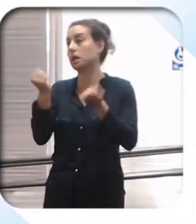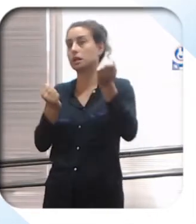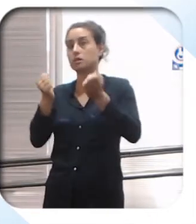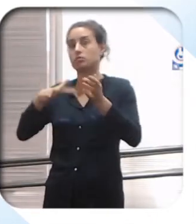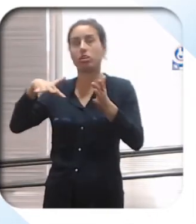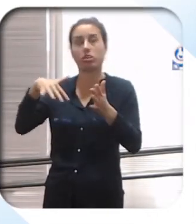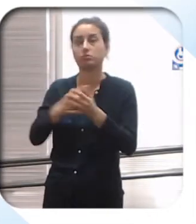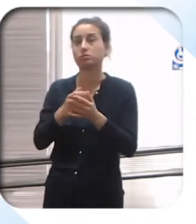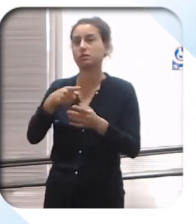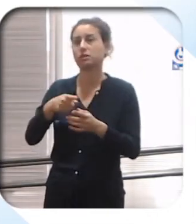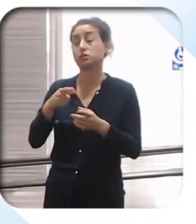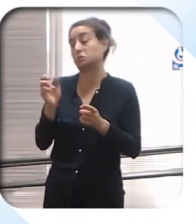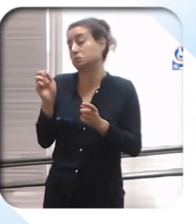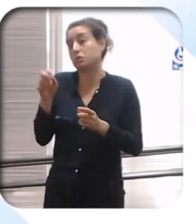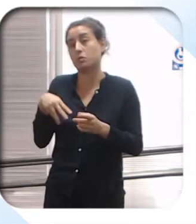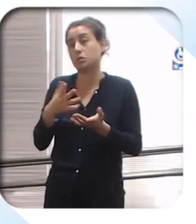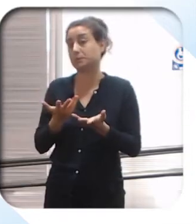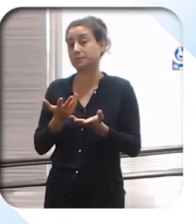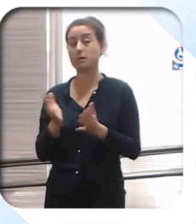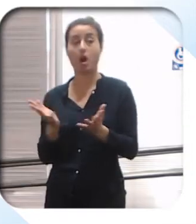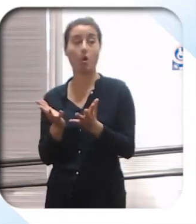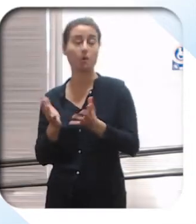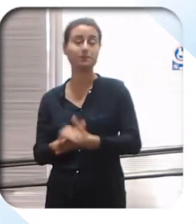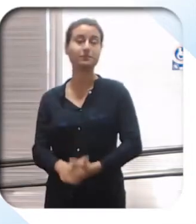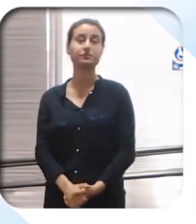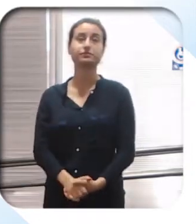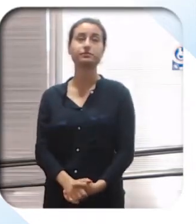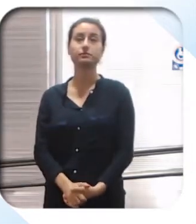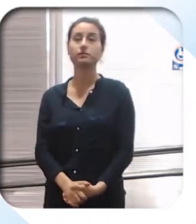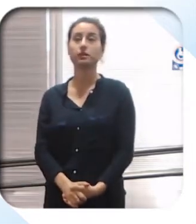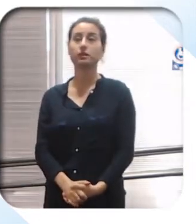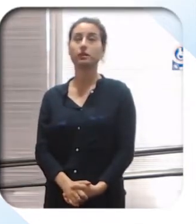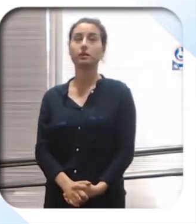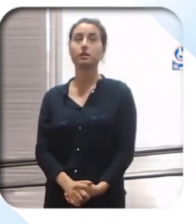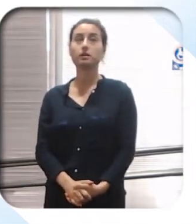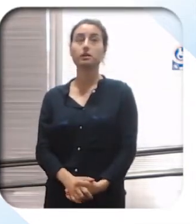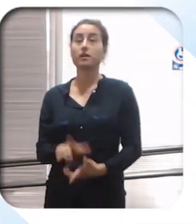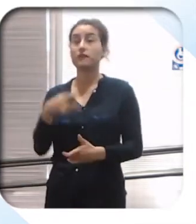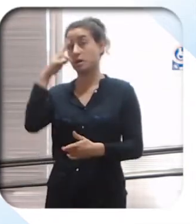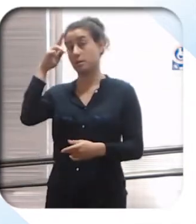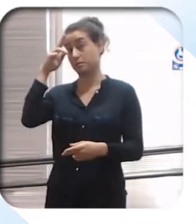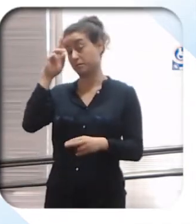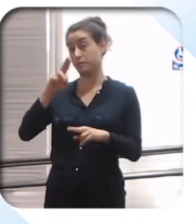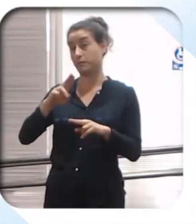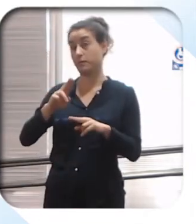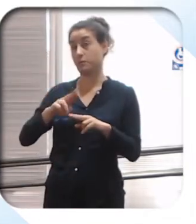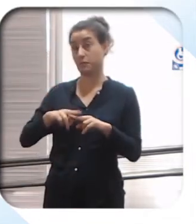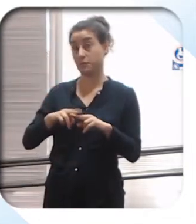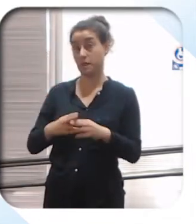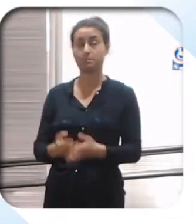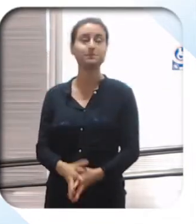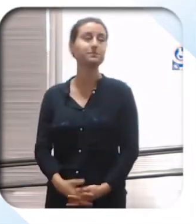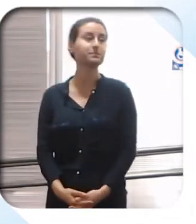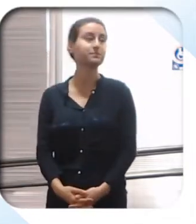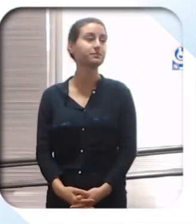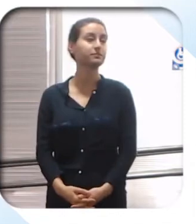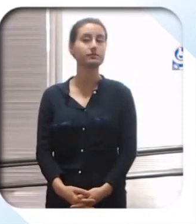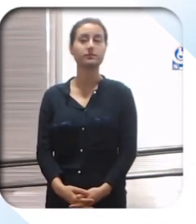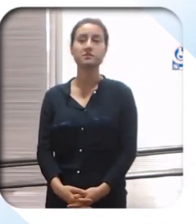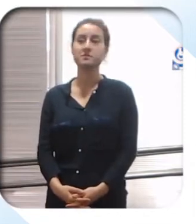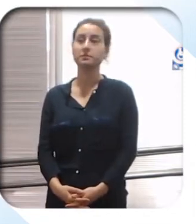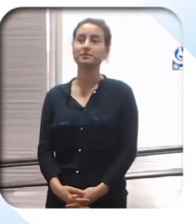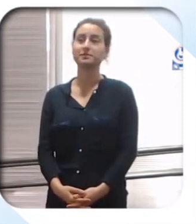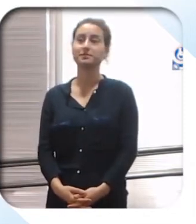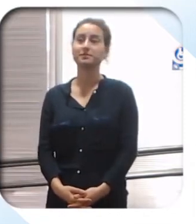es muy común, lamentablemente, que terminan quedando con secuelas. Vamos entonces